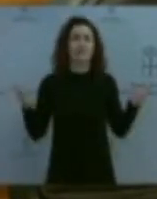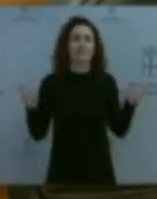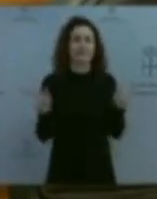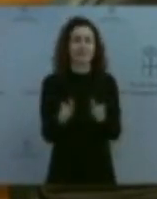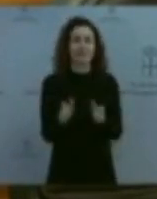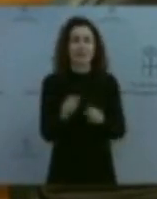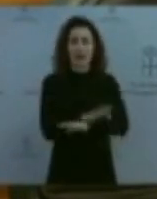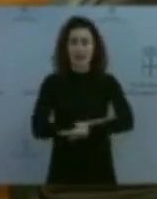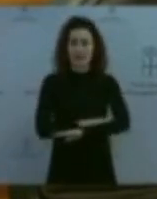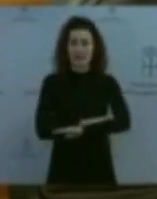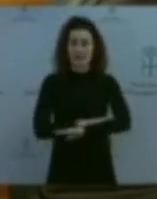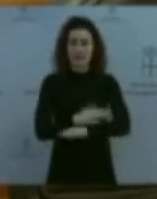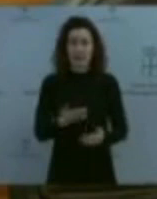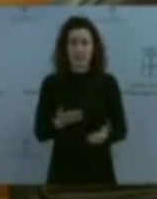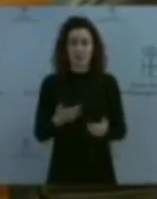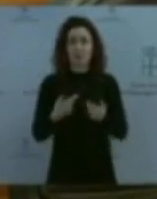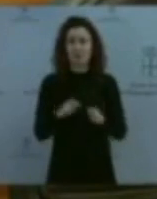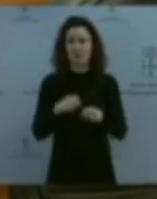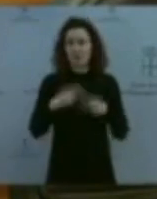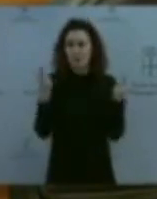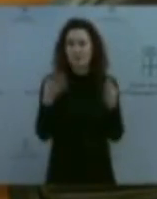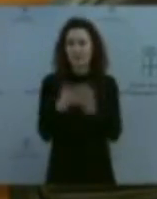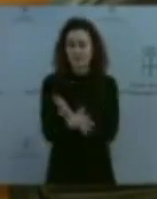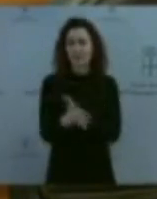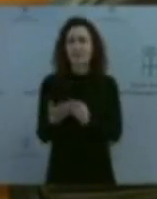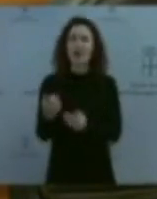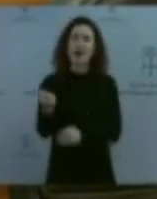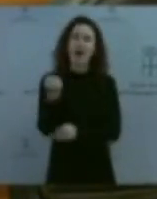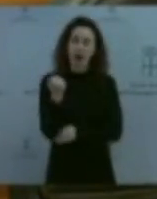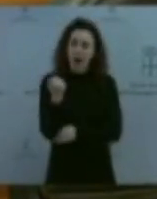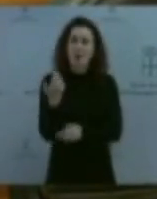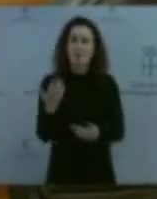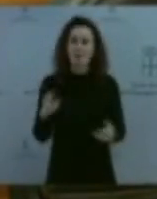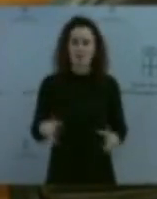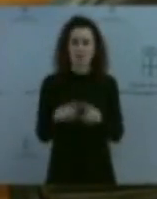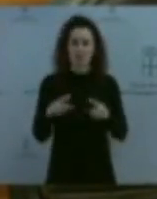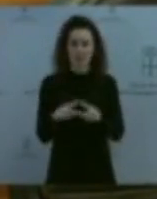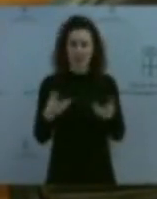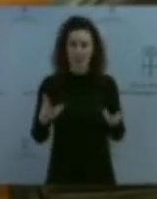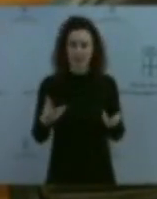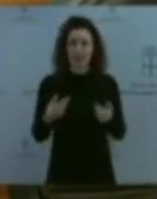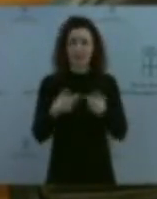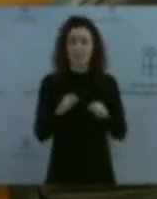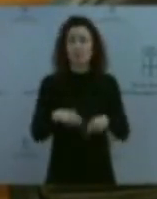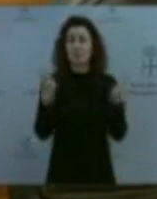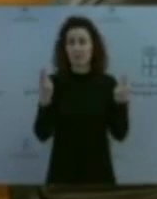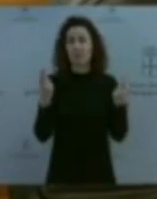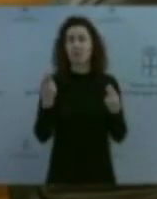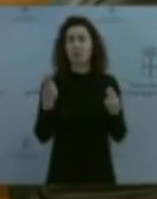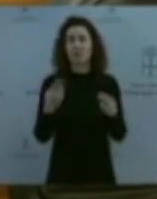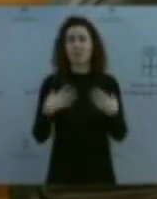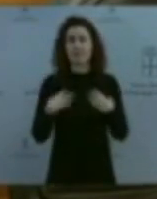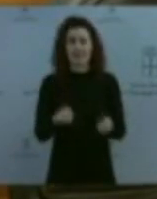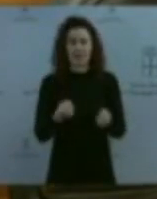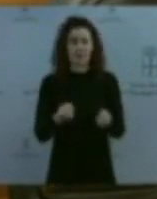sido el sostén de la sociedad durante estos meses tan difíciles. El sector público es la sanidad, que ha trabajado al límite de sus capacidades materiales y humanas durante